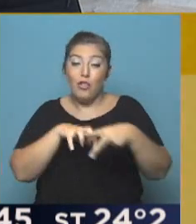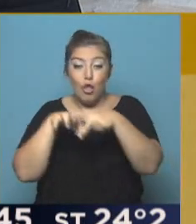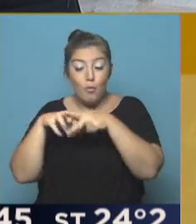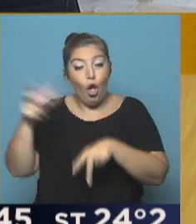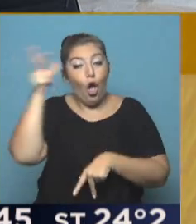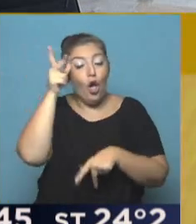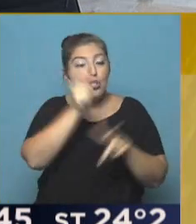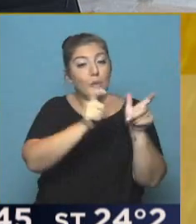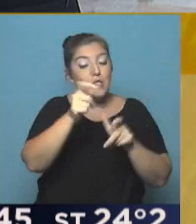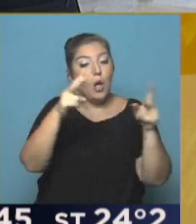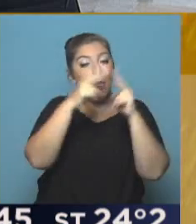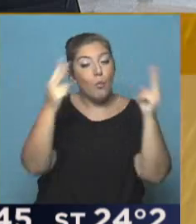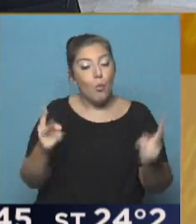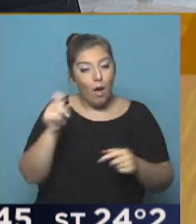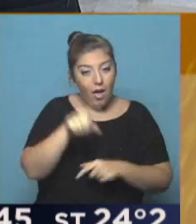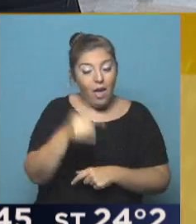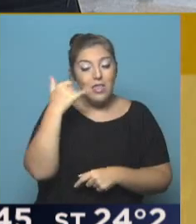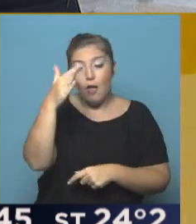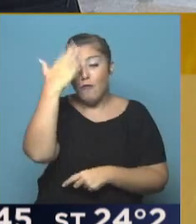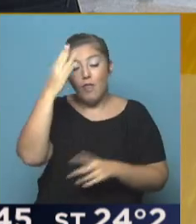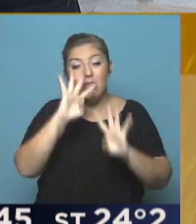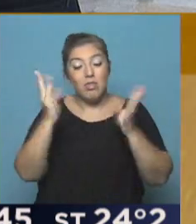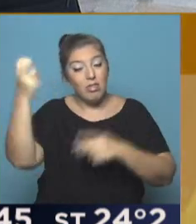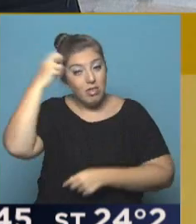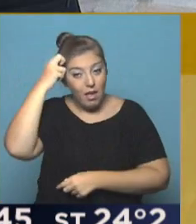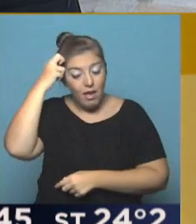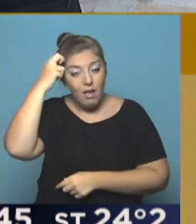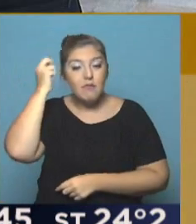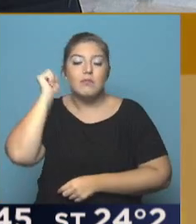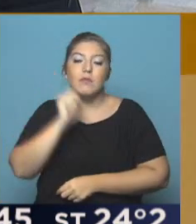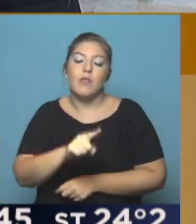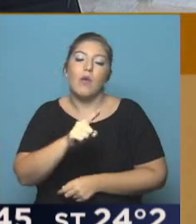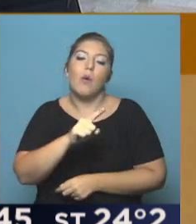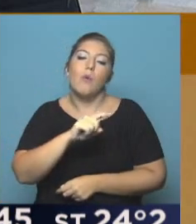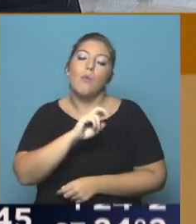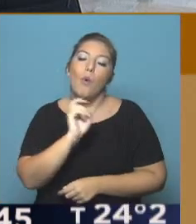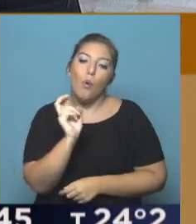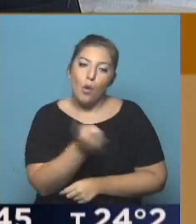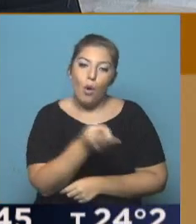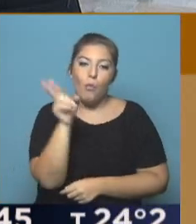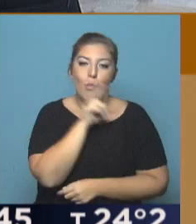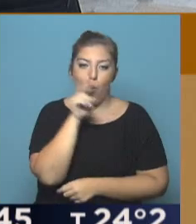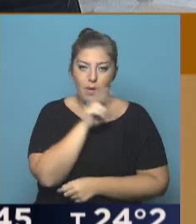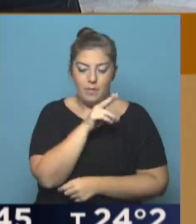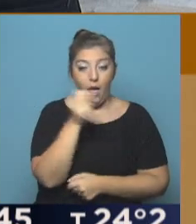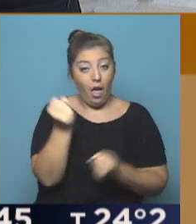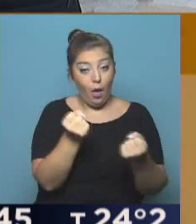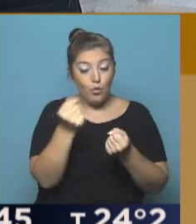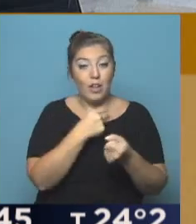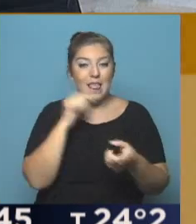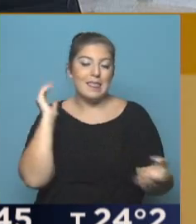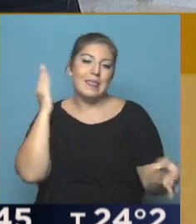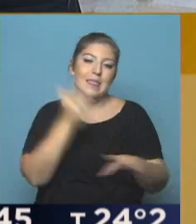8 personas en el puente de Westminster frente al Parlamento. Allí falleció una mujer. El automóvil intentó penetrar